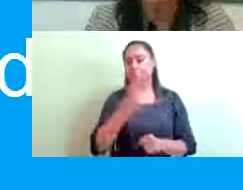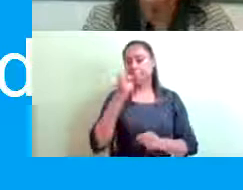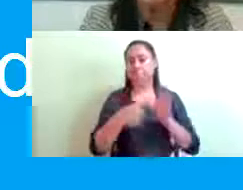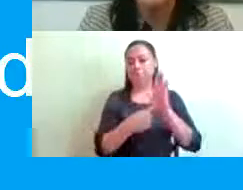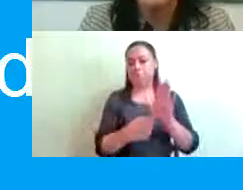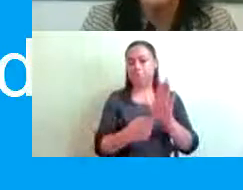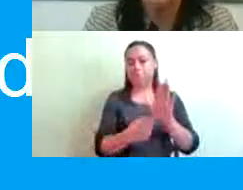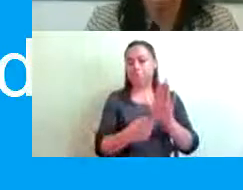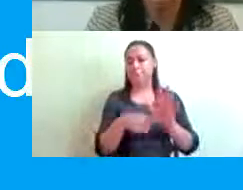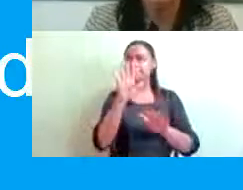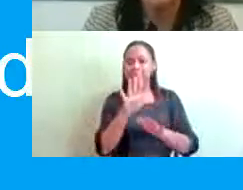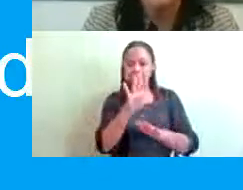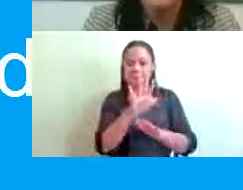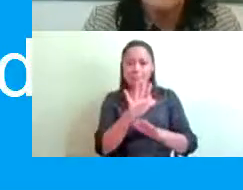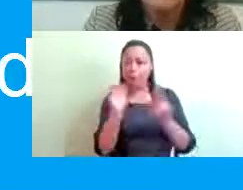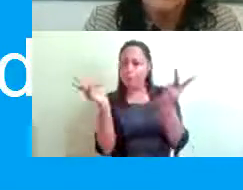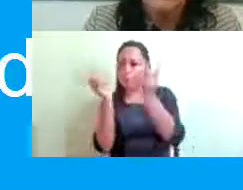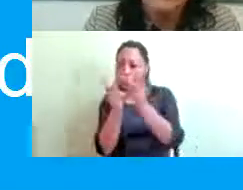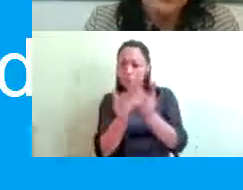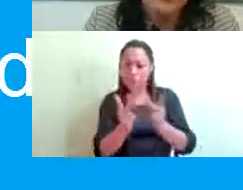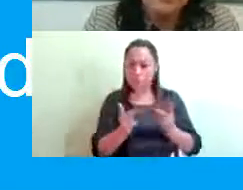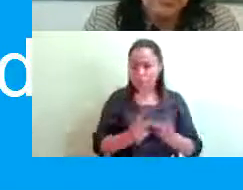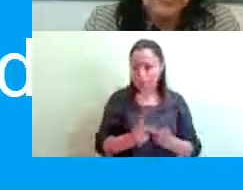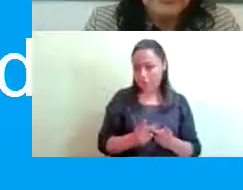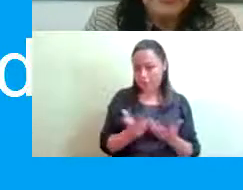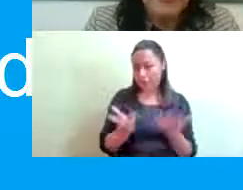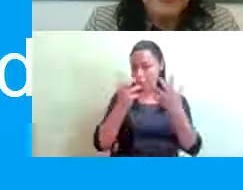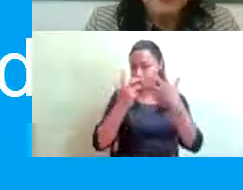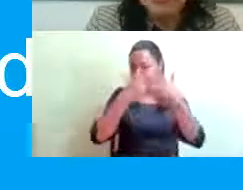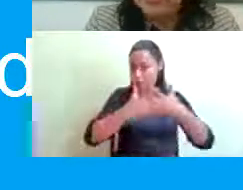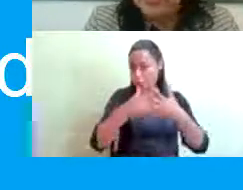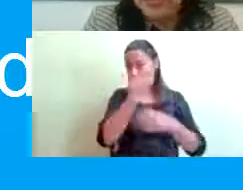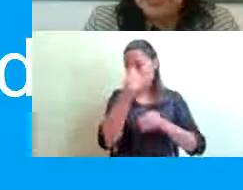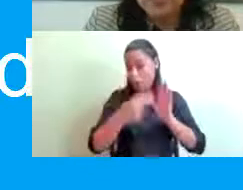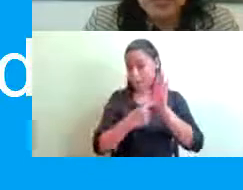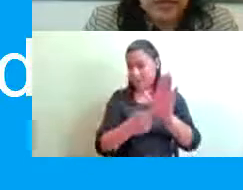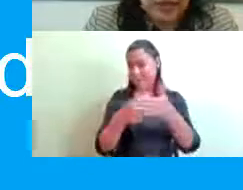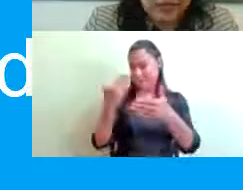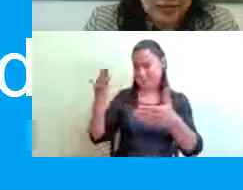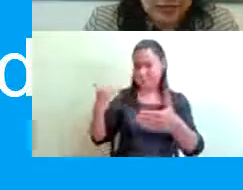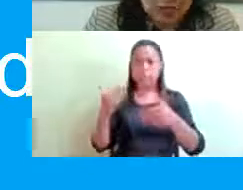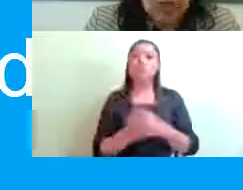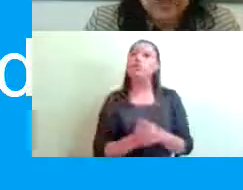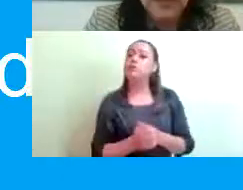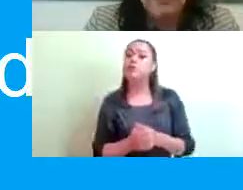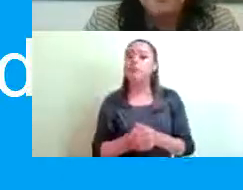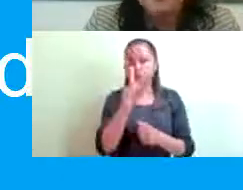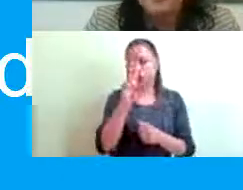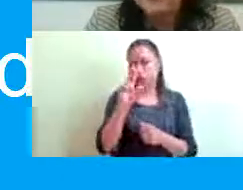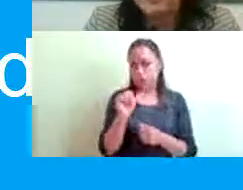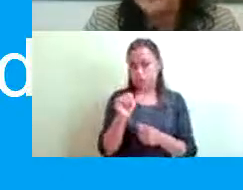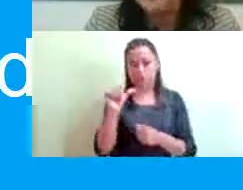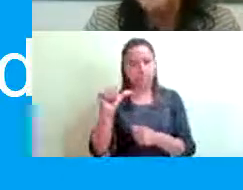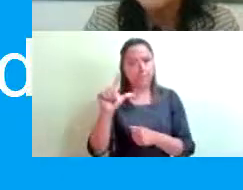presentación complementa muy bien las presentaciones que nos antecedieron de la doctora Álvarez